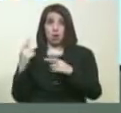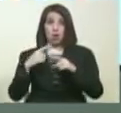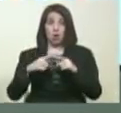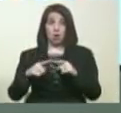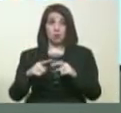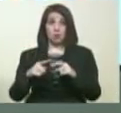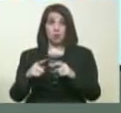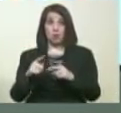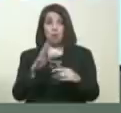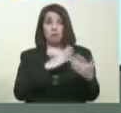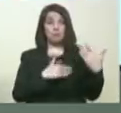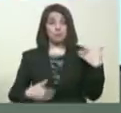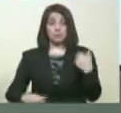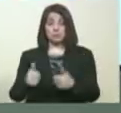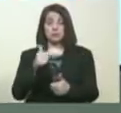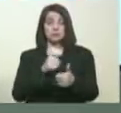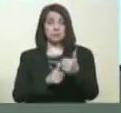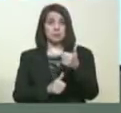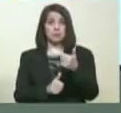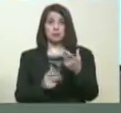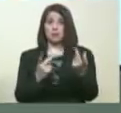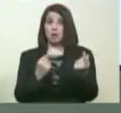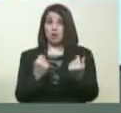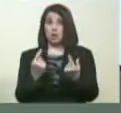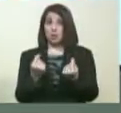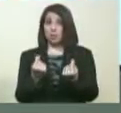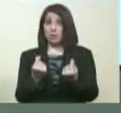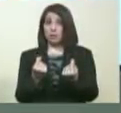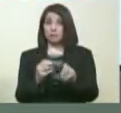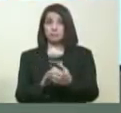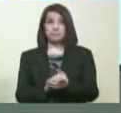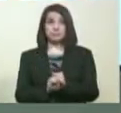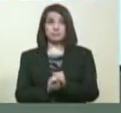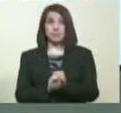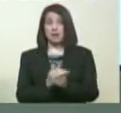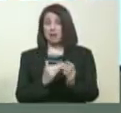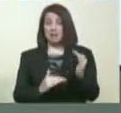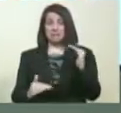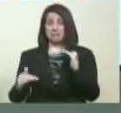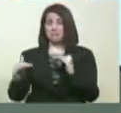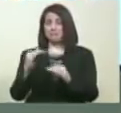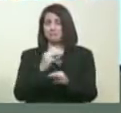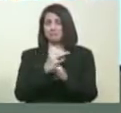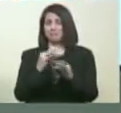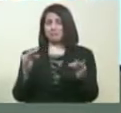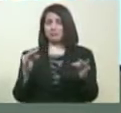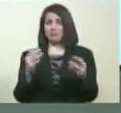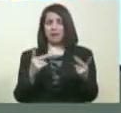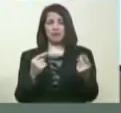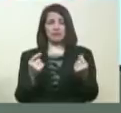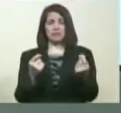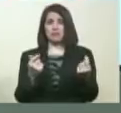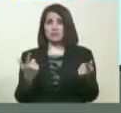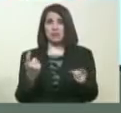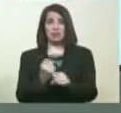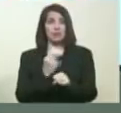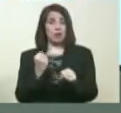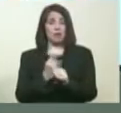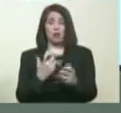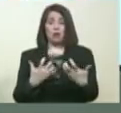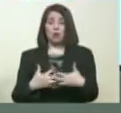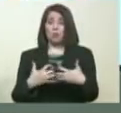Economía. Es lo primero que quiero decir. Máxima eficiencia en la relación con los